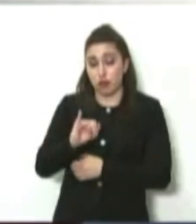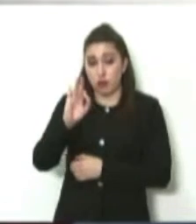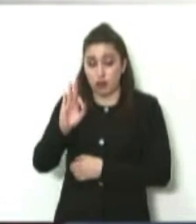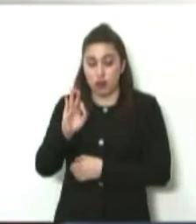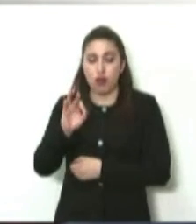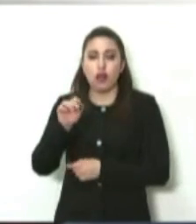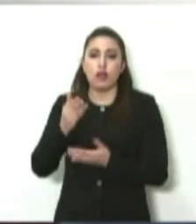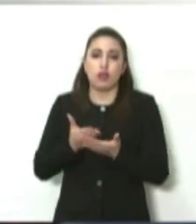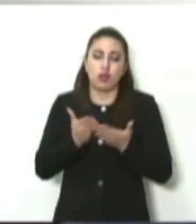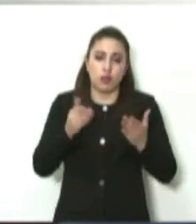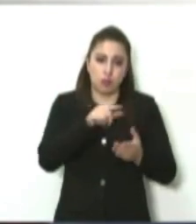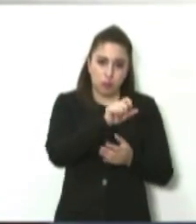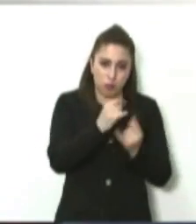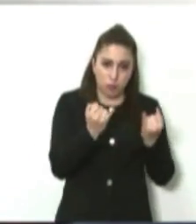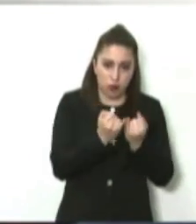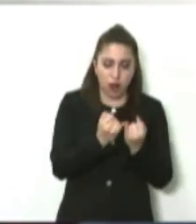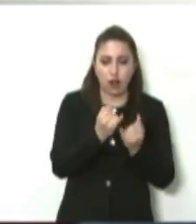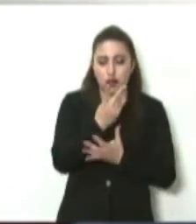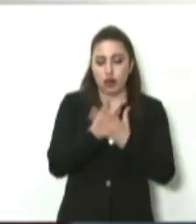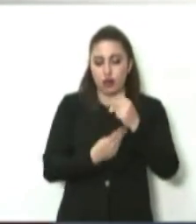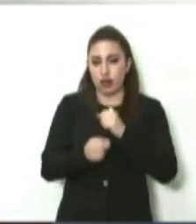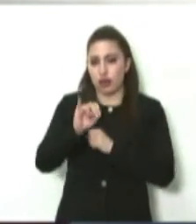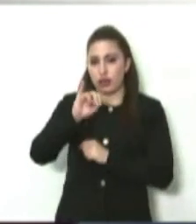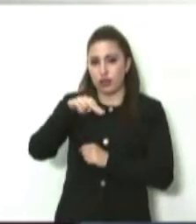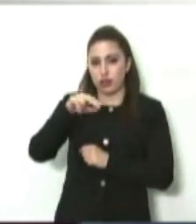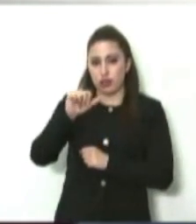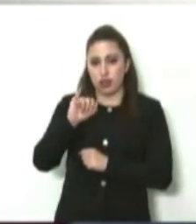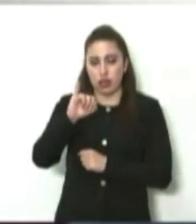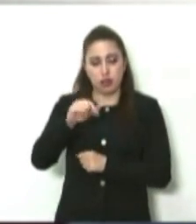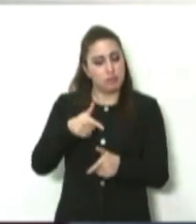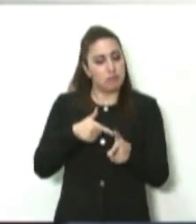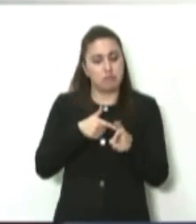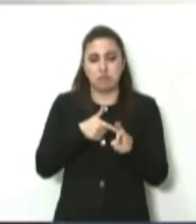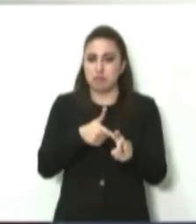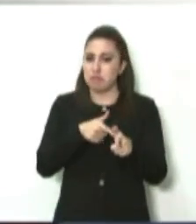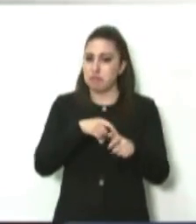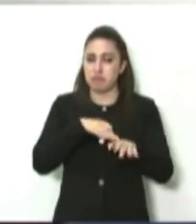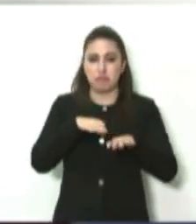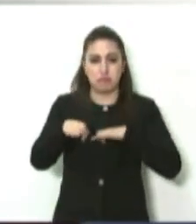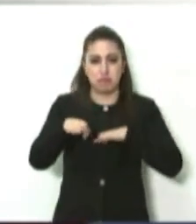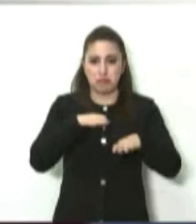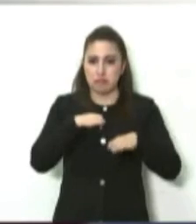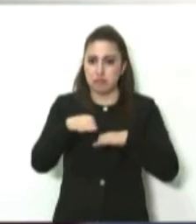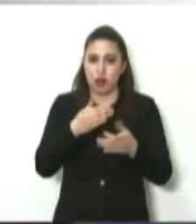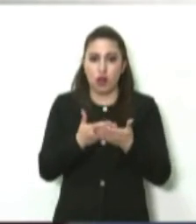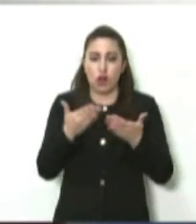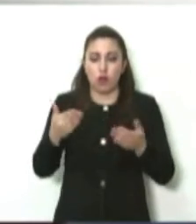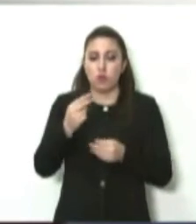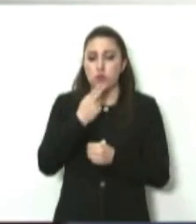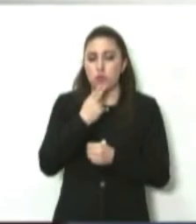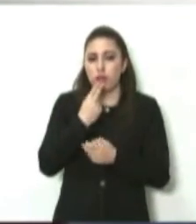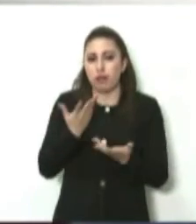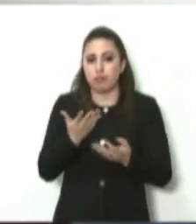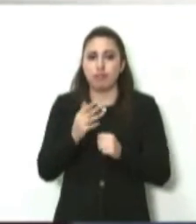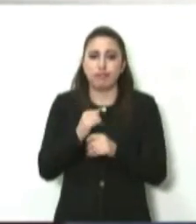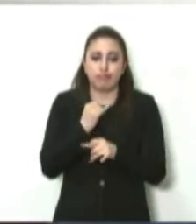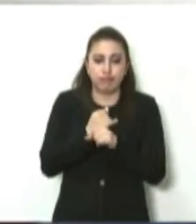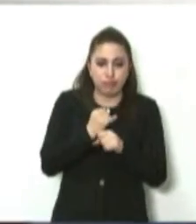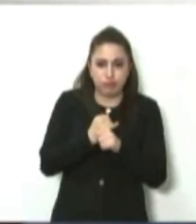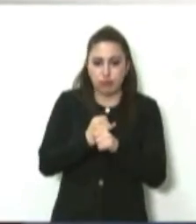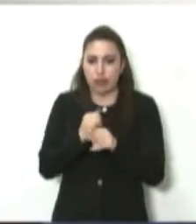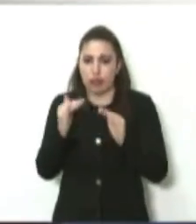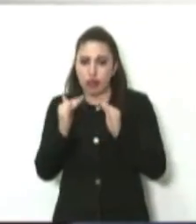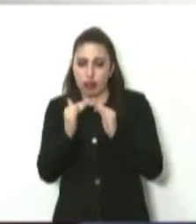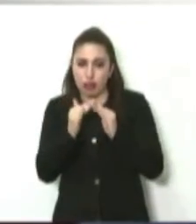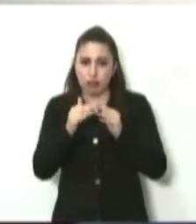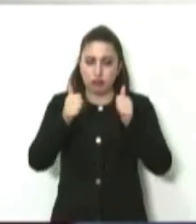federación y el inai éste siguen trabajando adaptándose evidentemente a las circunstancias tomando las